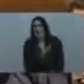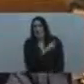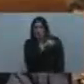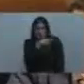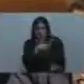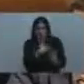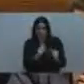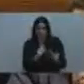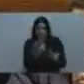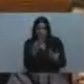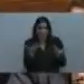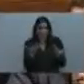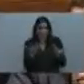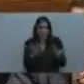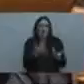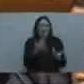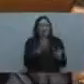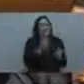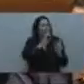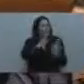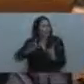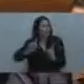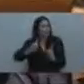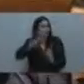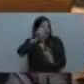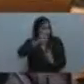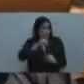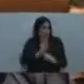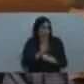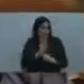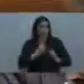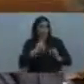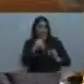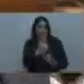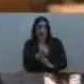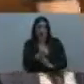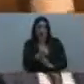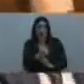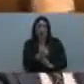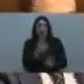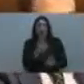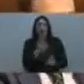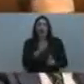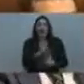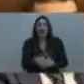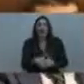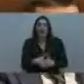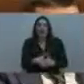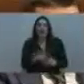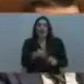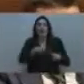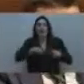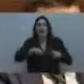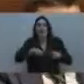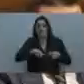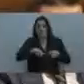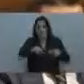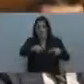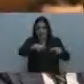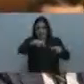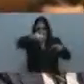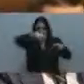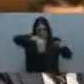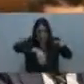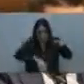región, acompañándolo de casos que se han dicho hoy en este pleno, el avance del soterramiento de las vías fue